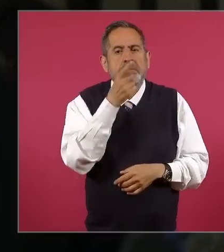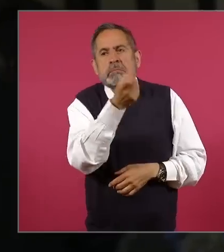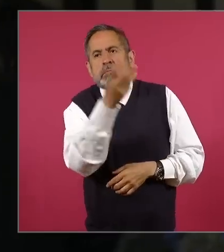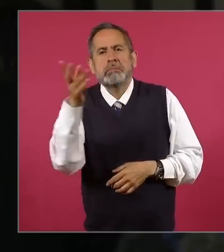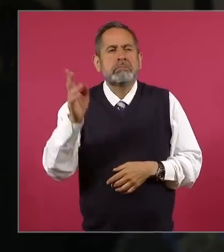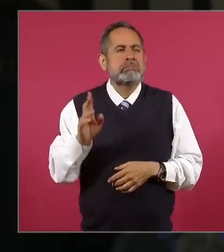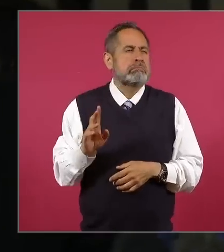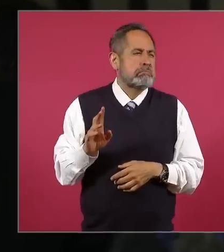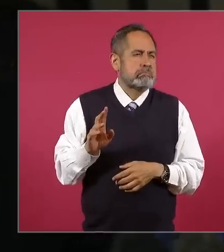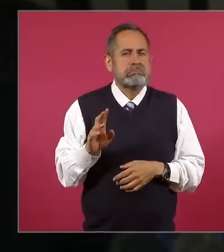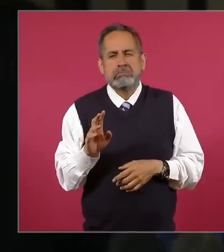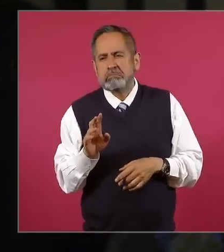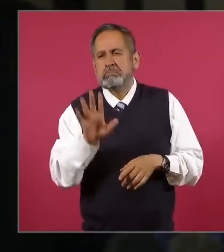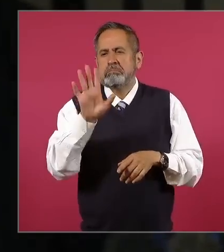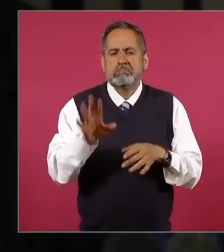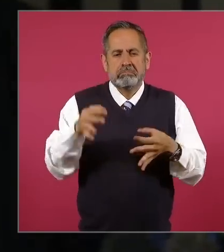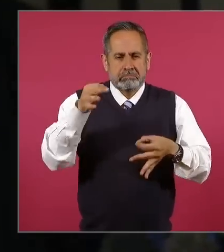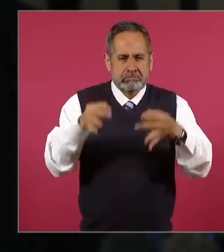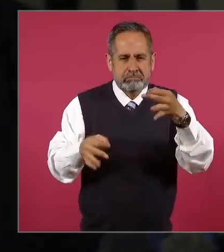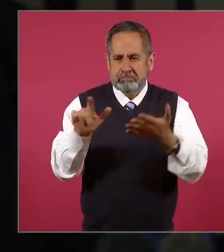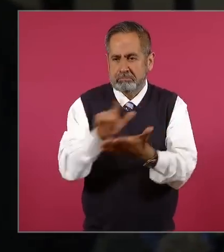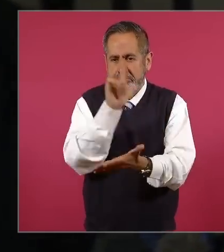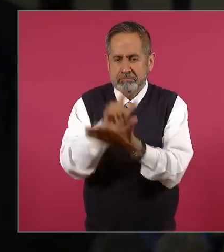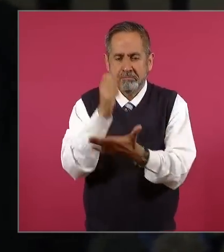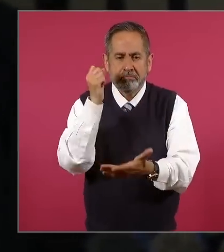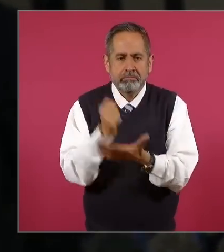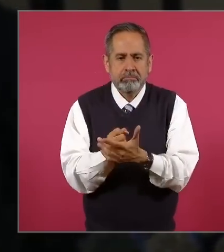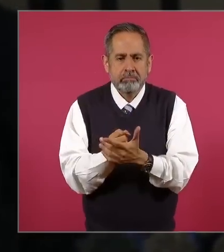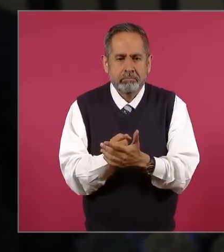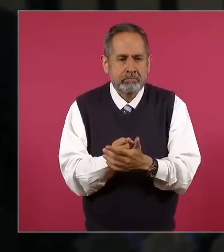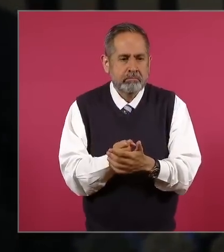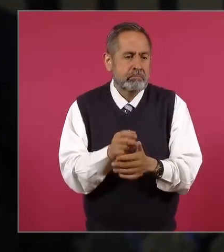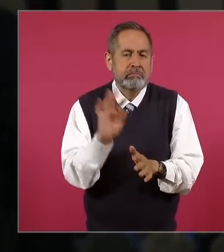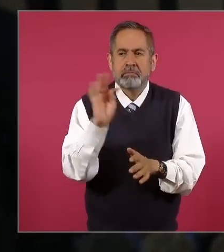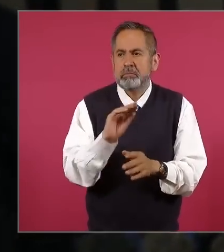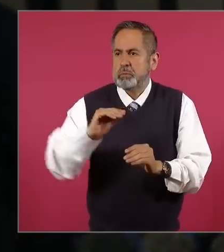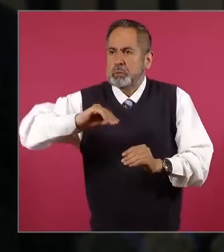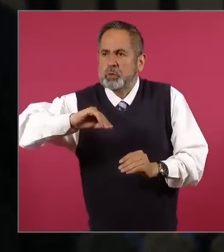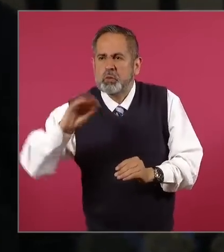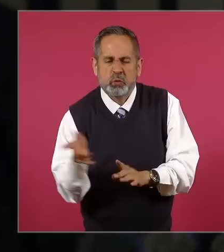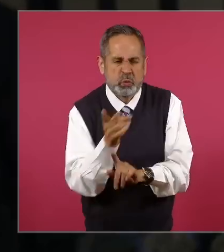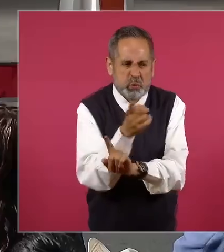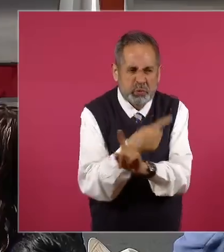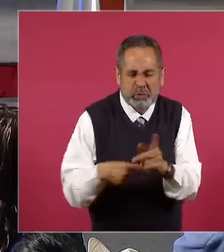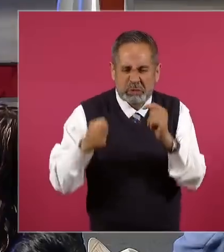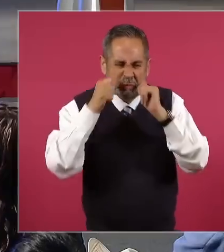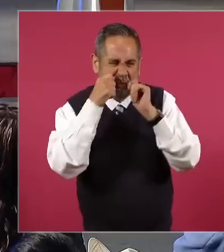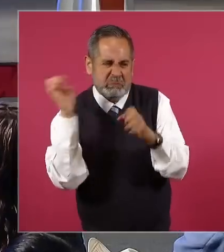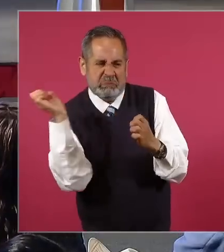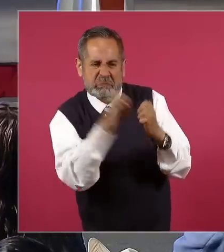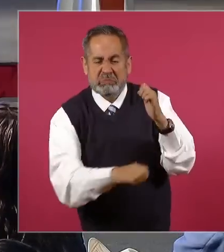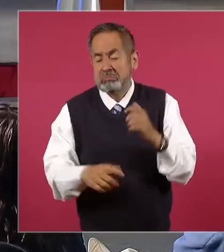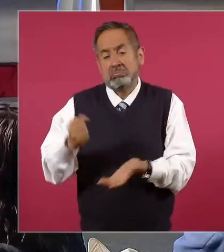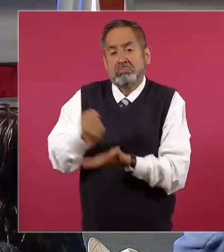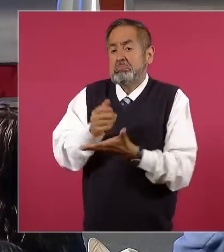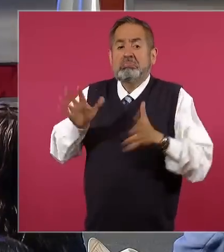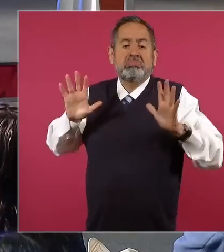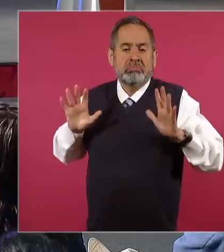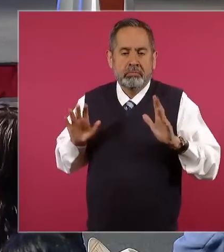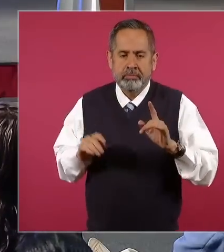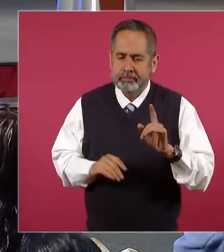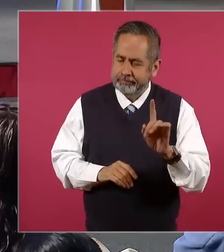judicial ante esta visión es que fue un haya sido como haya sido, pero ¿qué pase? Lo que se tiene